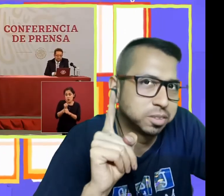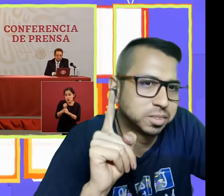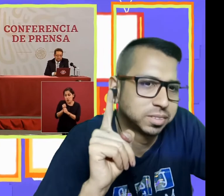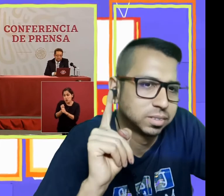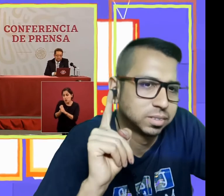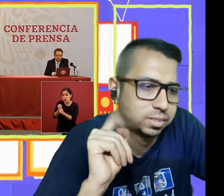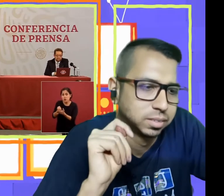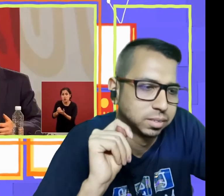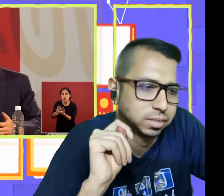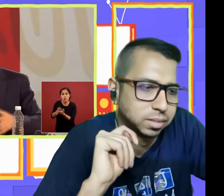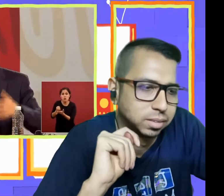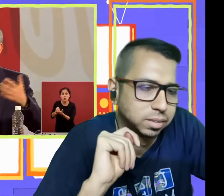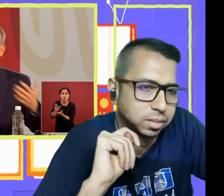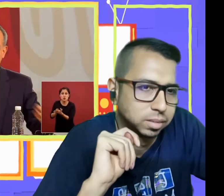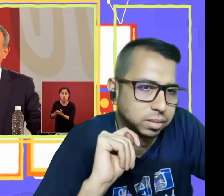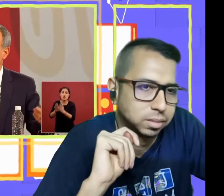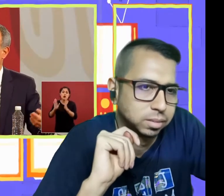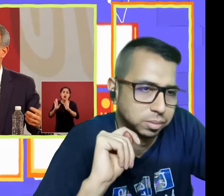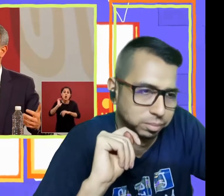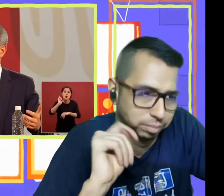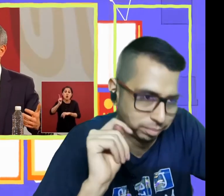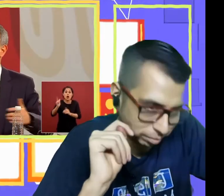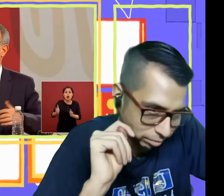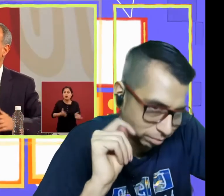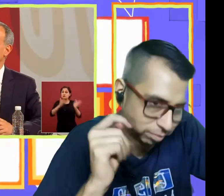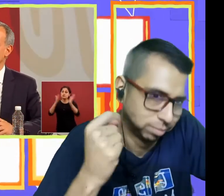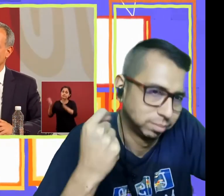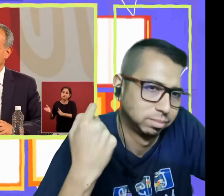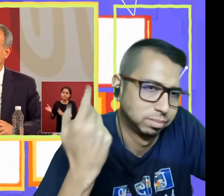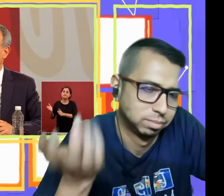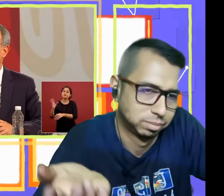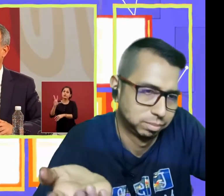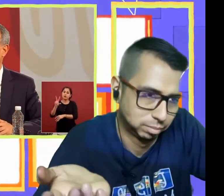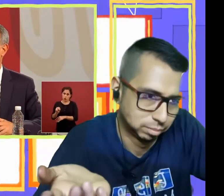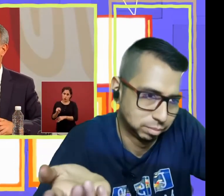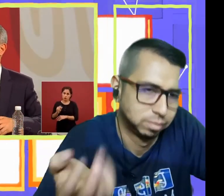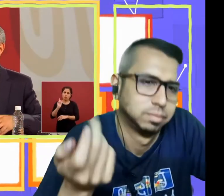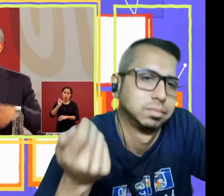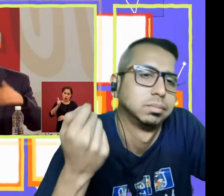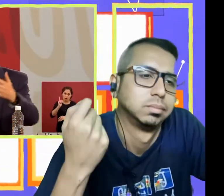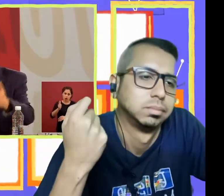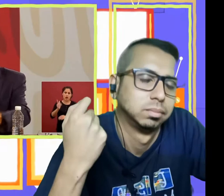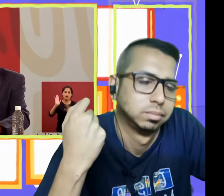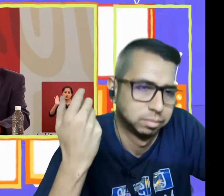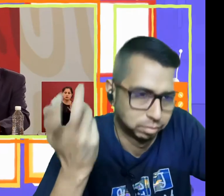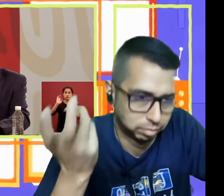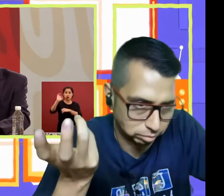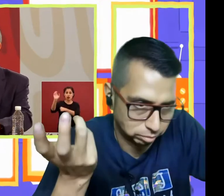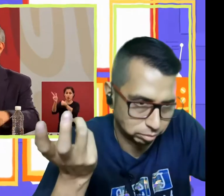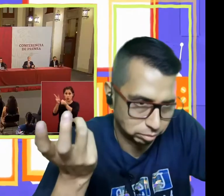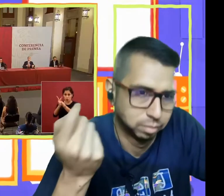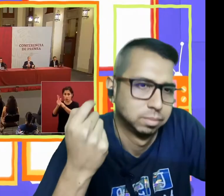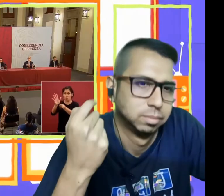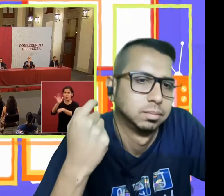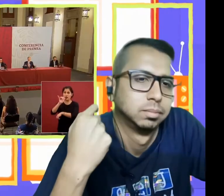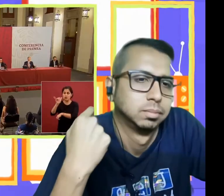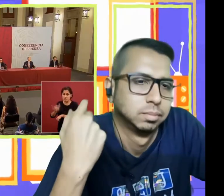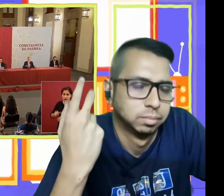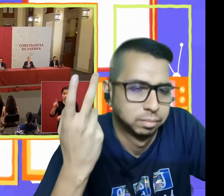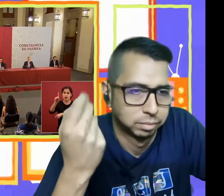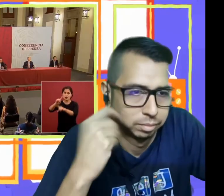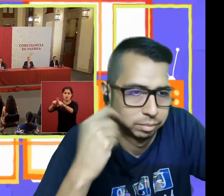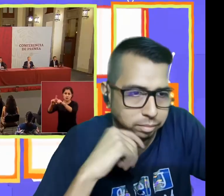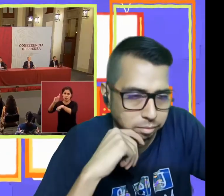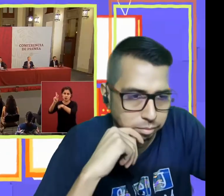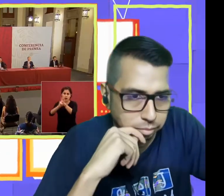extenderlas. España ya lo hizo, Estados Unidos ya lo hizo, en su momento Italia las extendió, Reino Unido las extendió, etcétera,